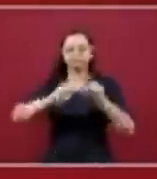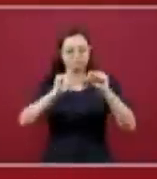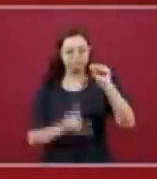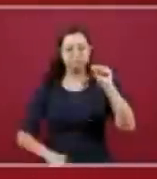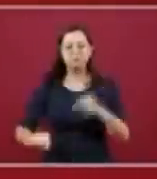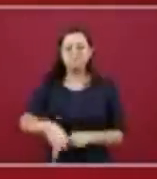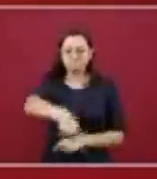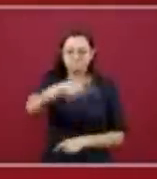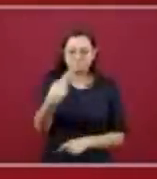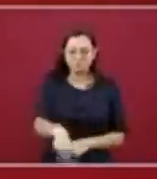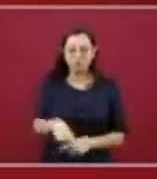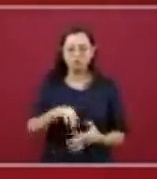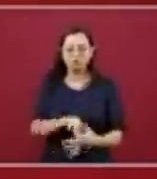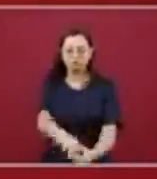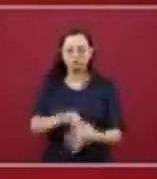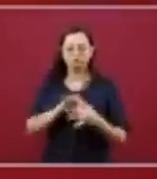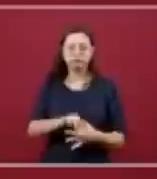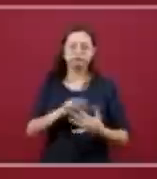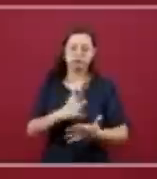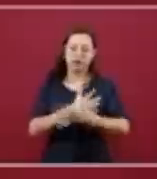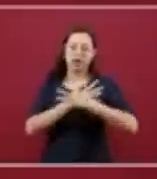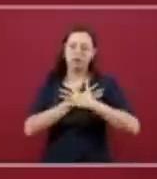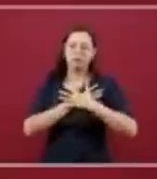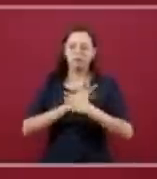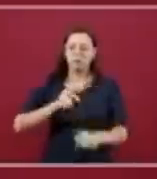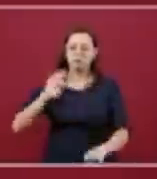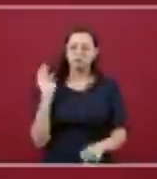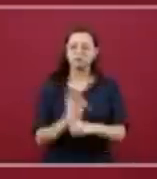mexicanos, que aman a México y lo protegen.